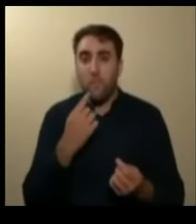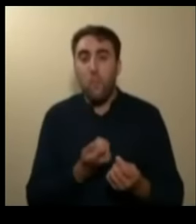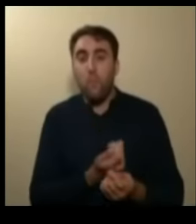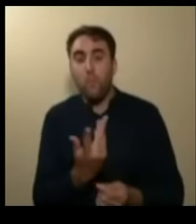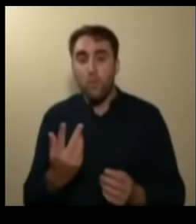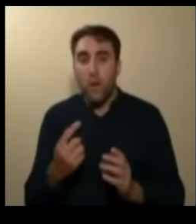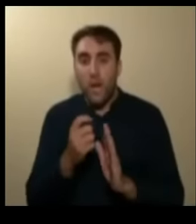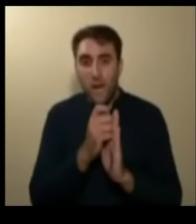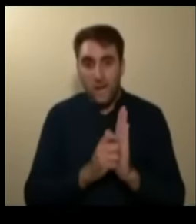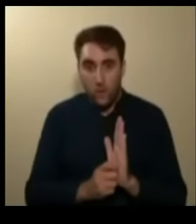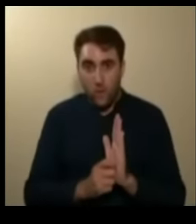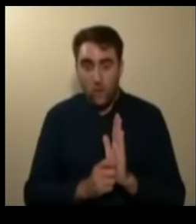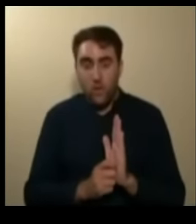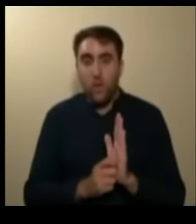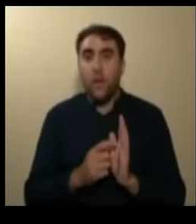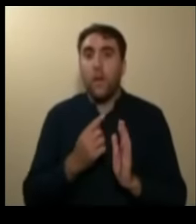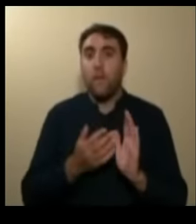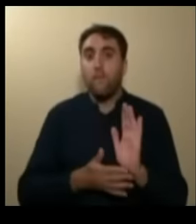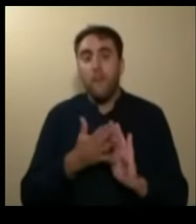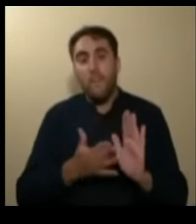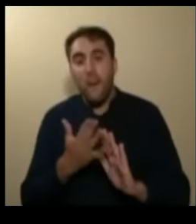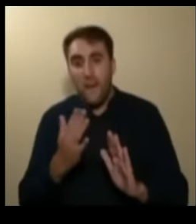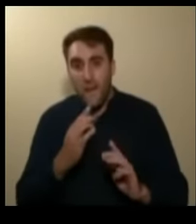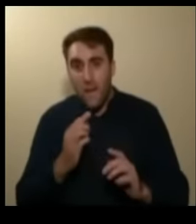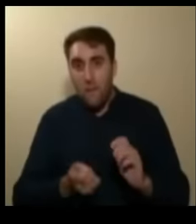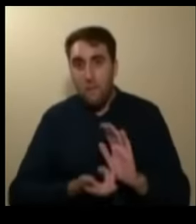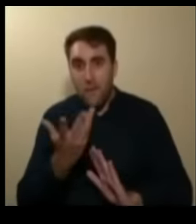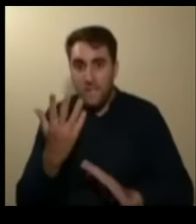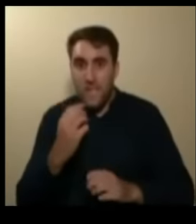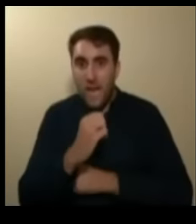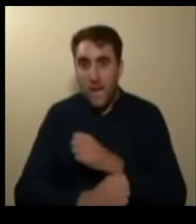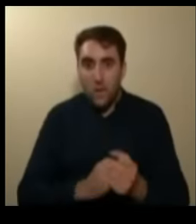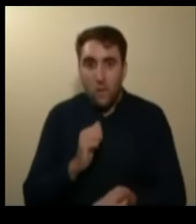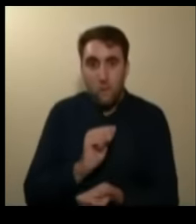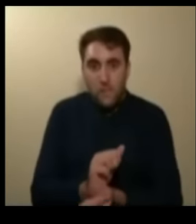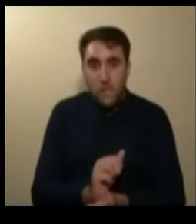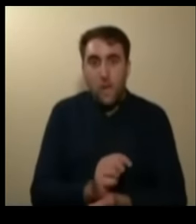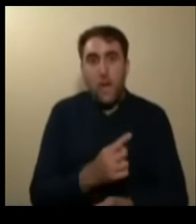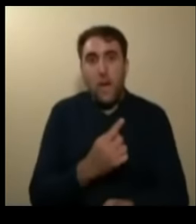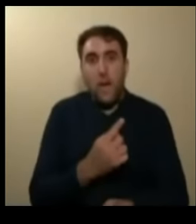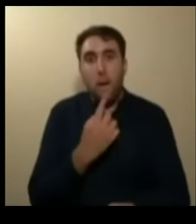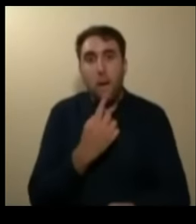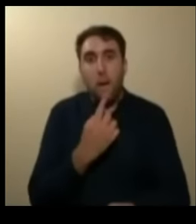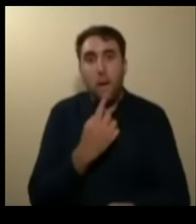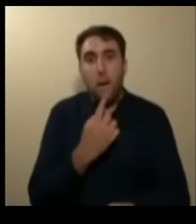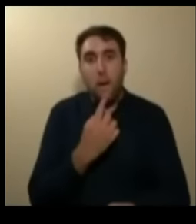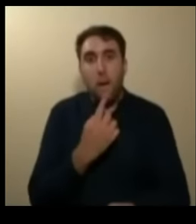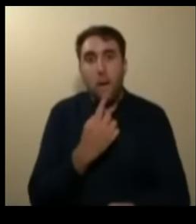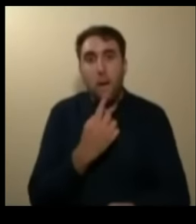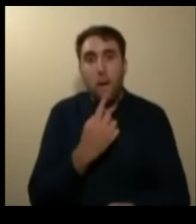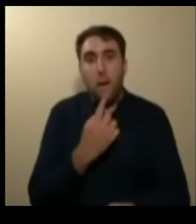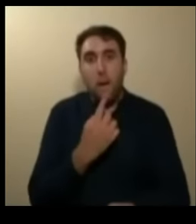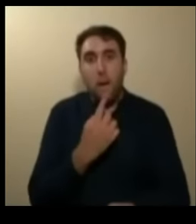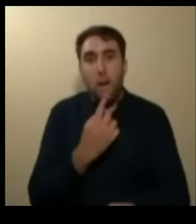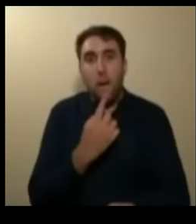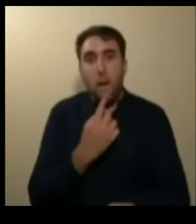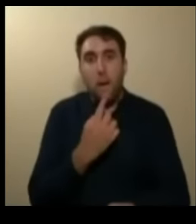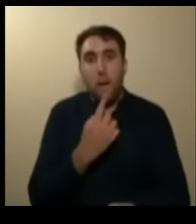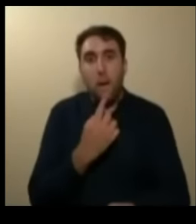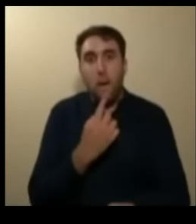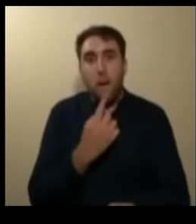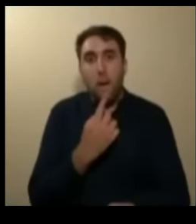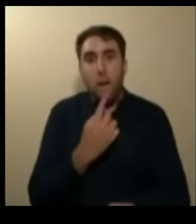penas, después deciden que, por ejemplo, muchos de ellos no sean catalogados de gravísimos y que tengan que cumplir la totalidad de la pena en